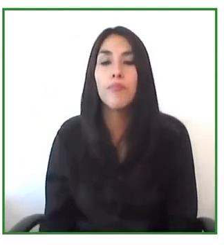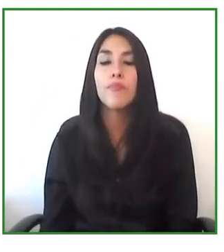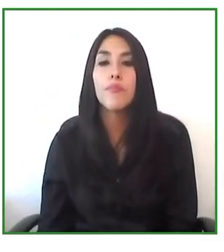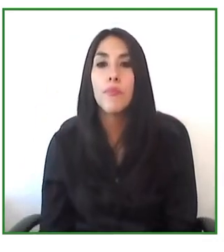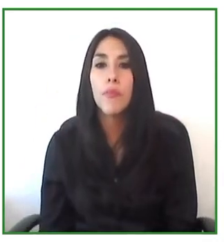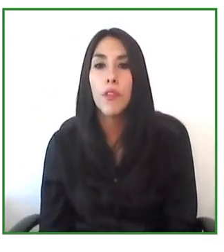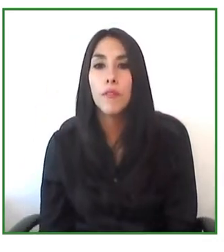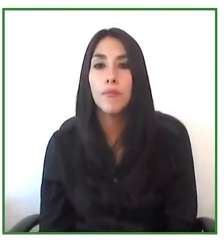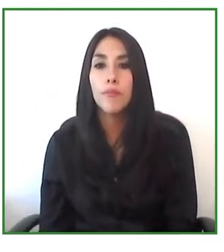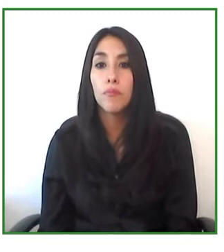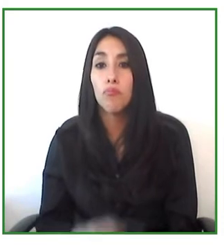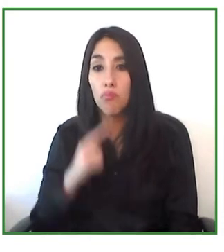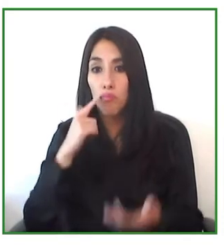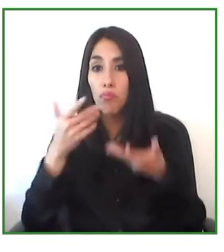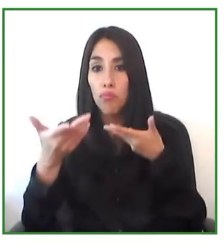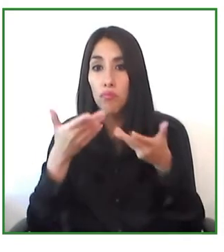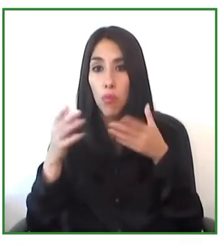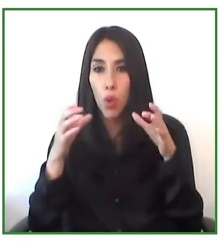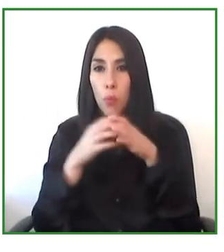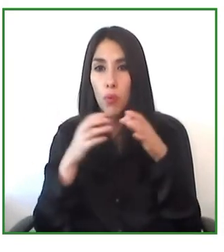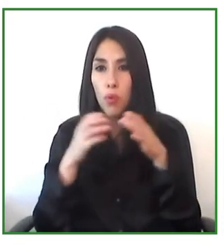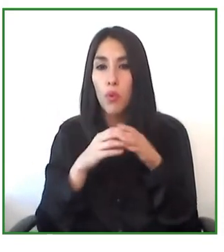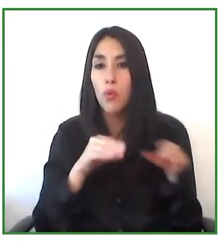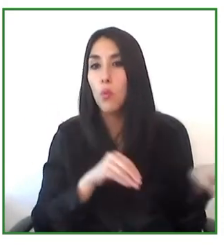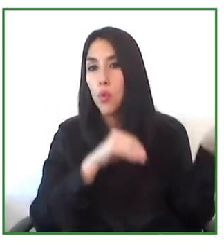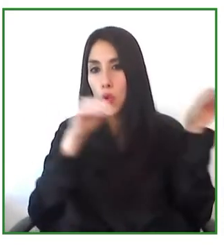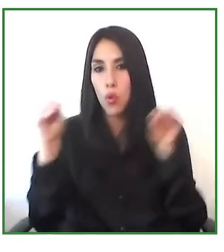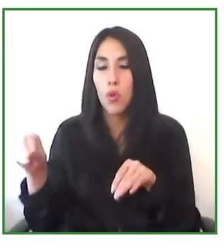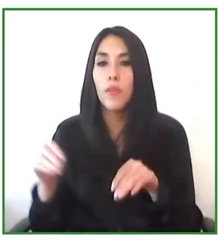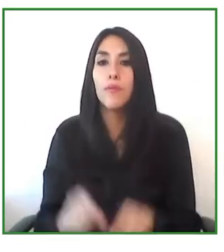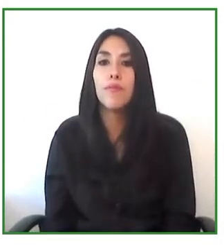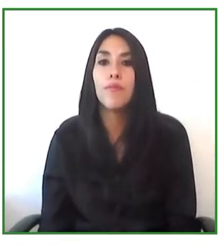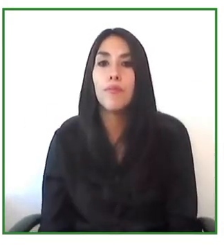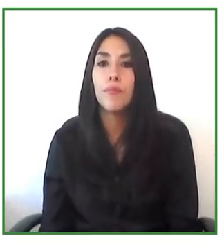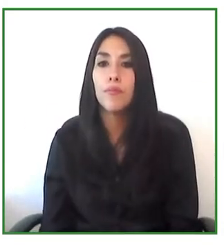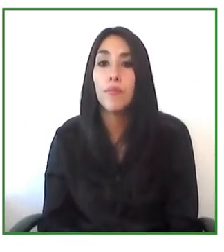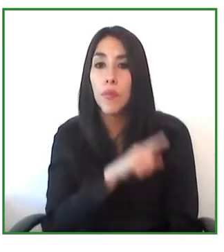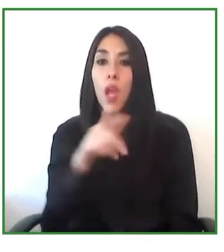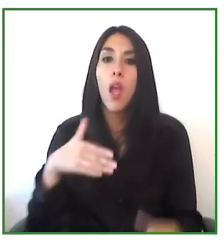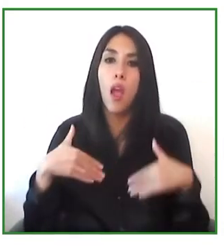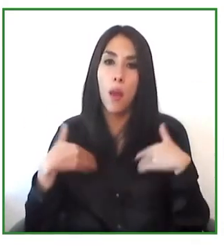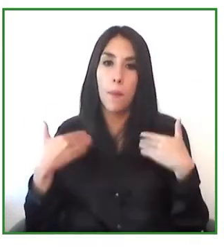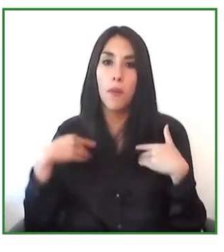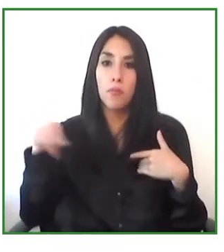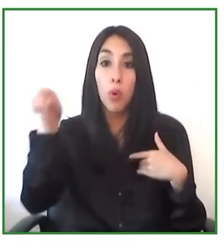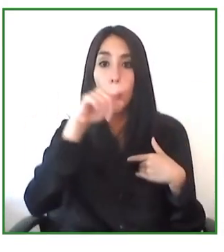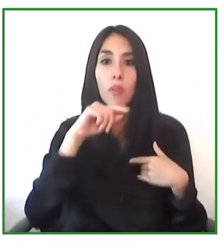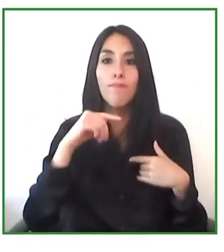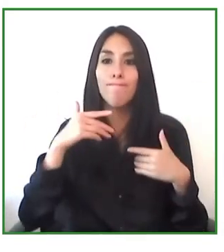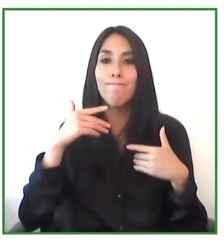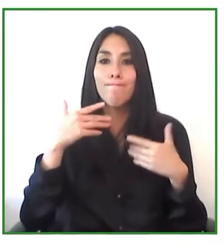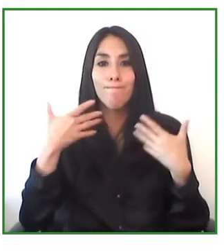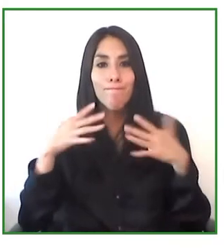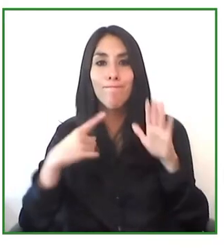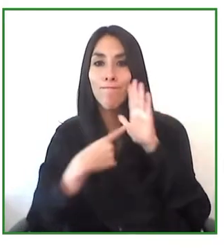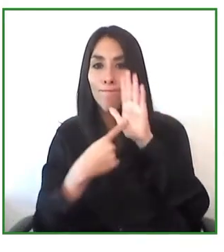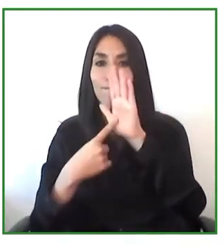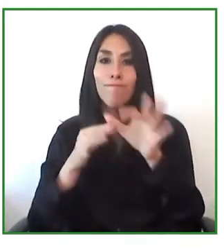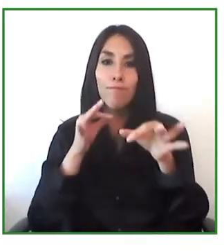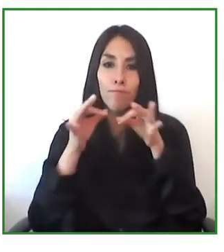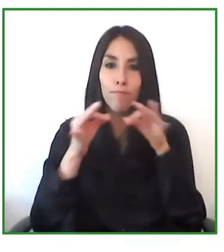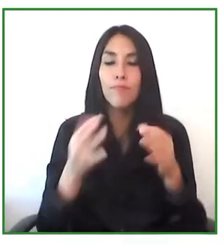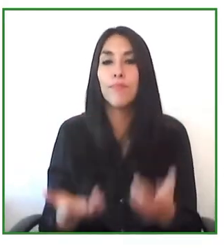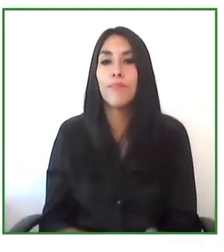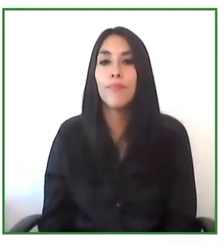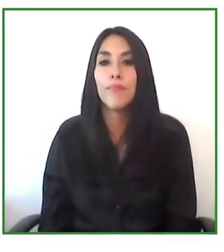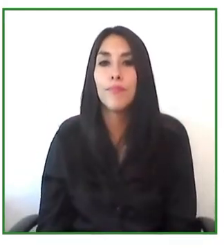transferencia y estaban muy contentos. Y hablamos de impacto y uno de los puntos, a propósito de lo que estamos conversando, que